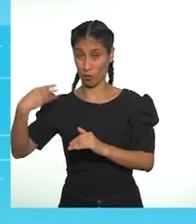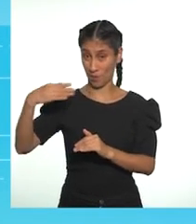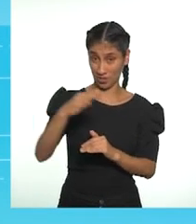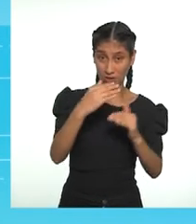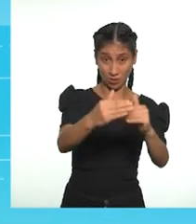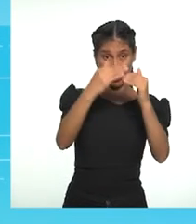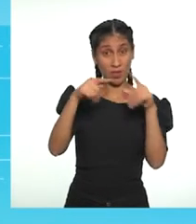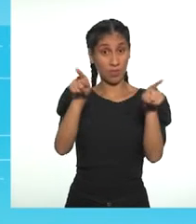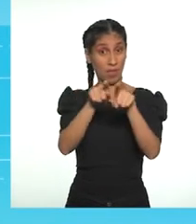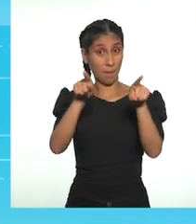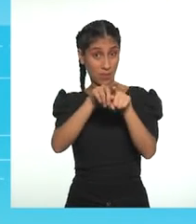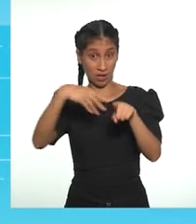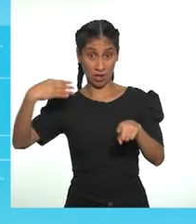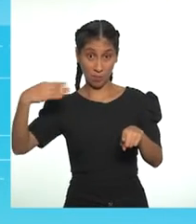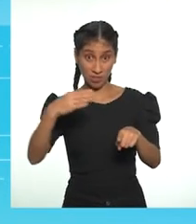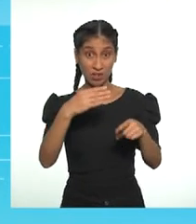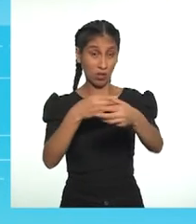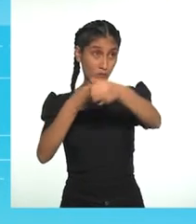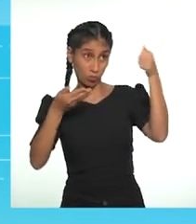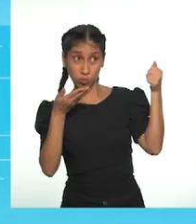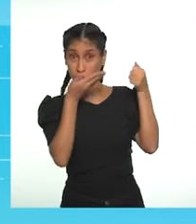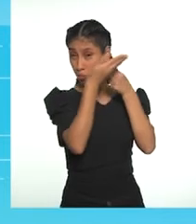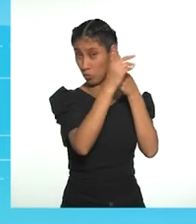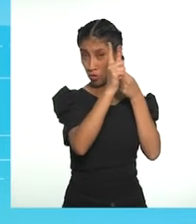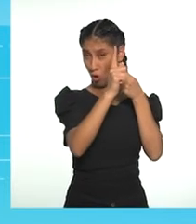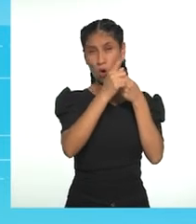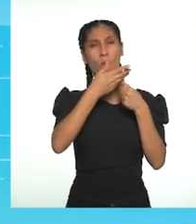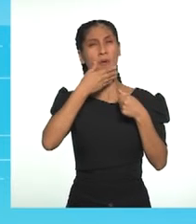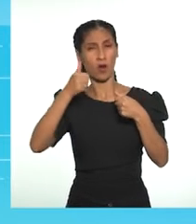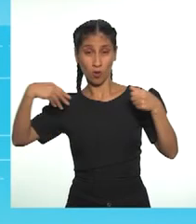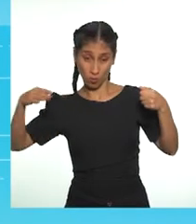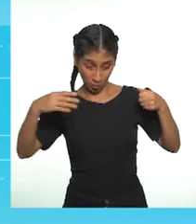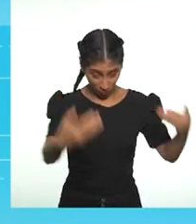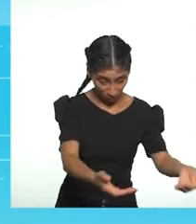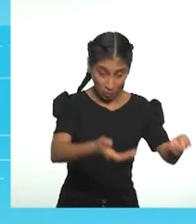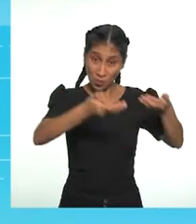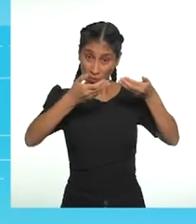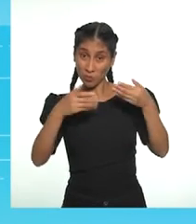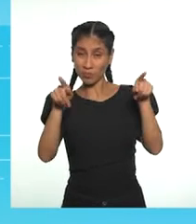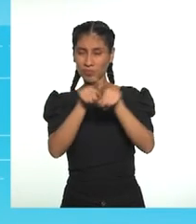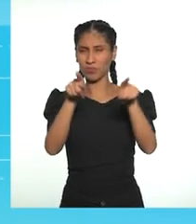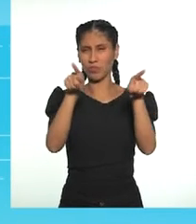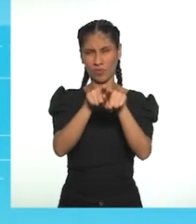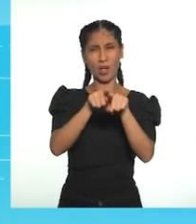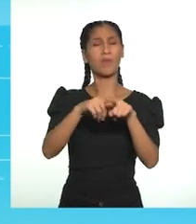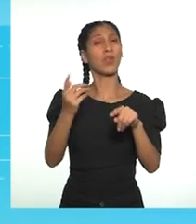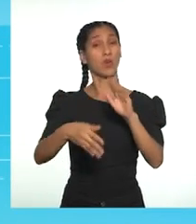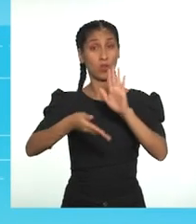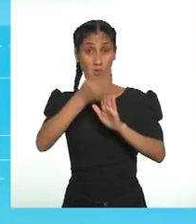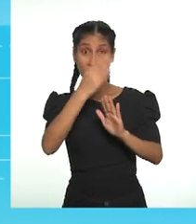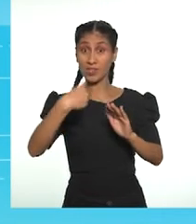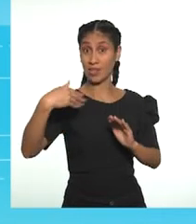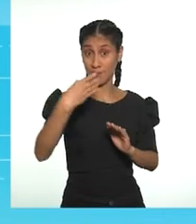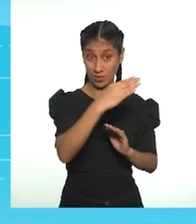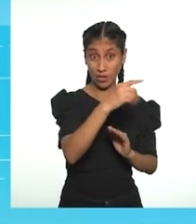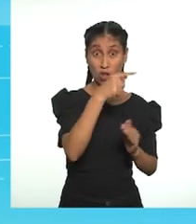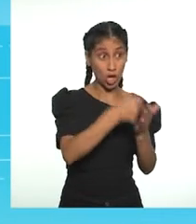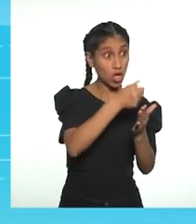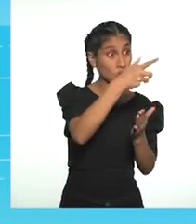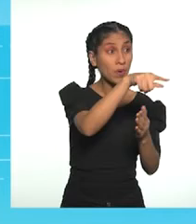esté fresco y en el hielo antes de comprarlo. 8. Compra pescado en establecimientos reconocidos y de